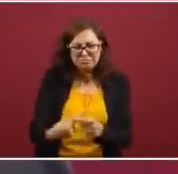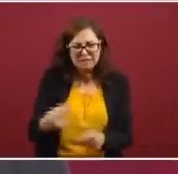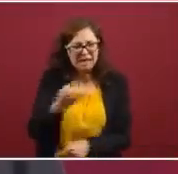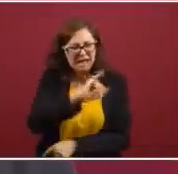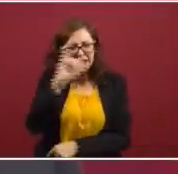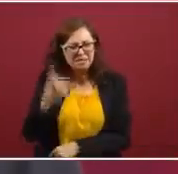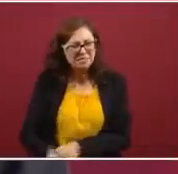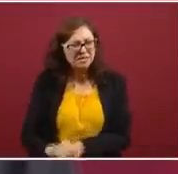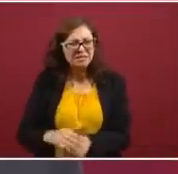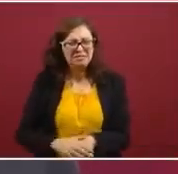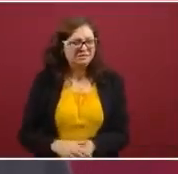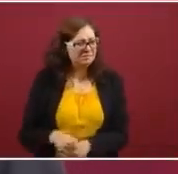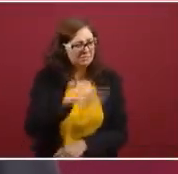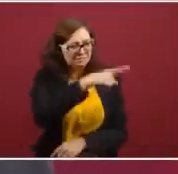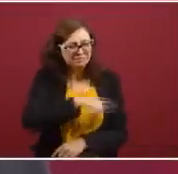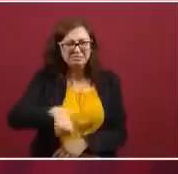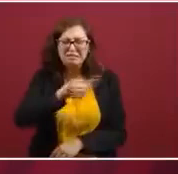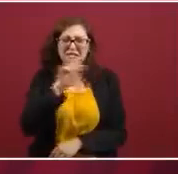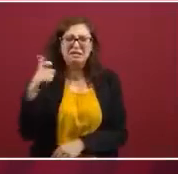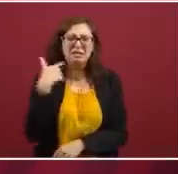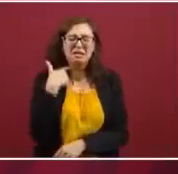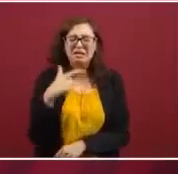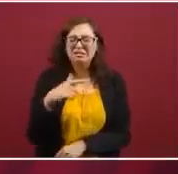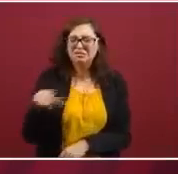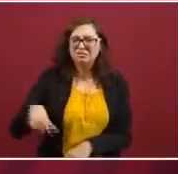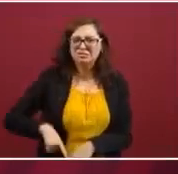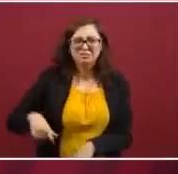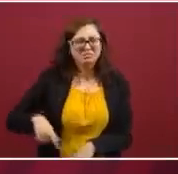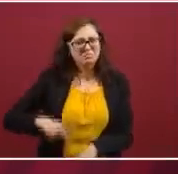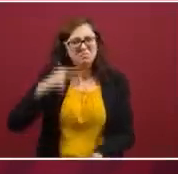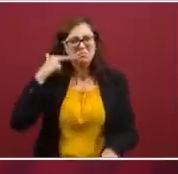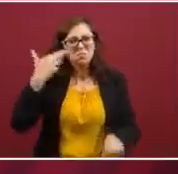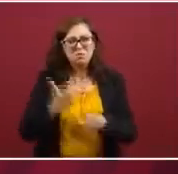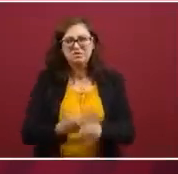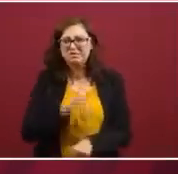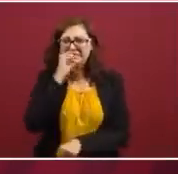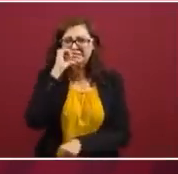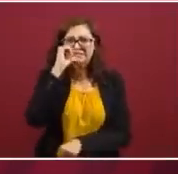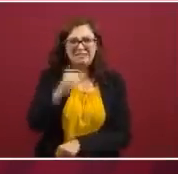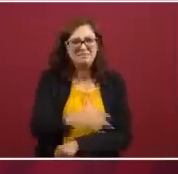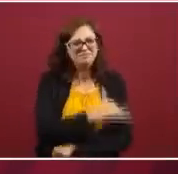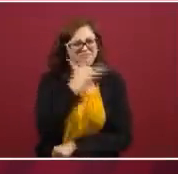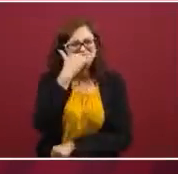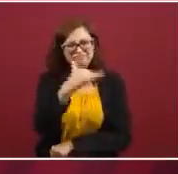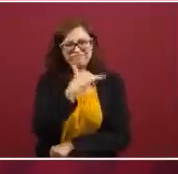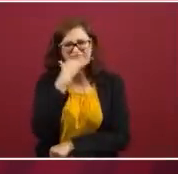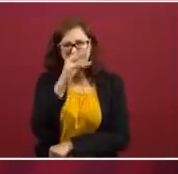Realmente fueron muy responsables, además de corruptos,